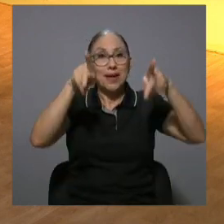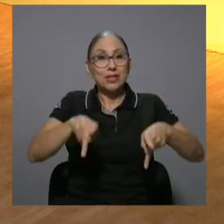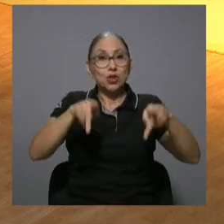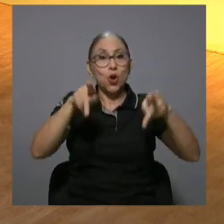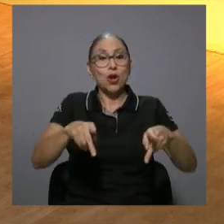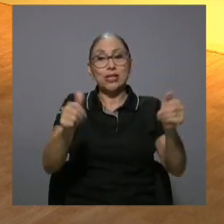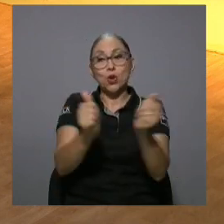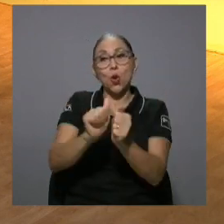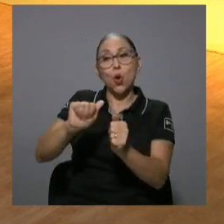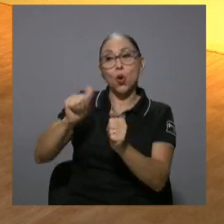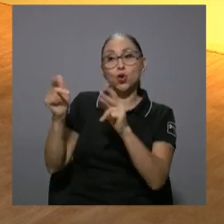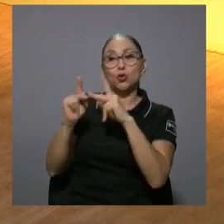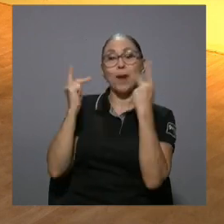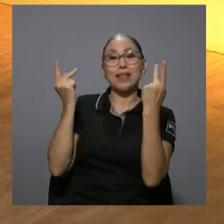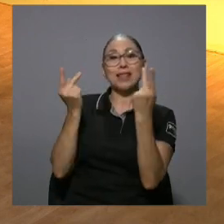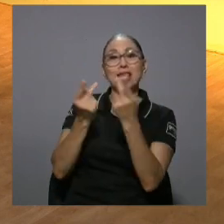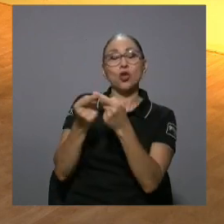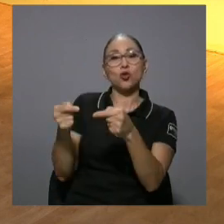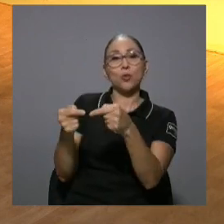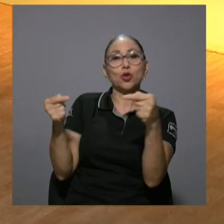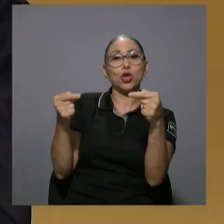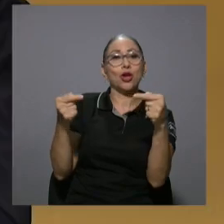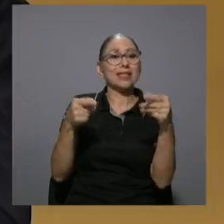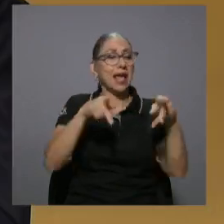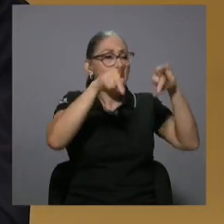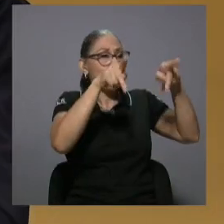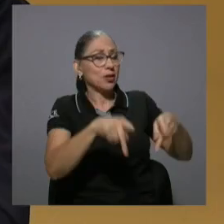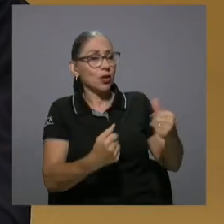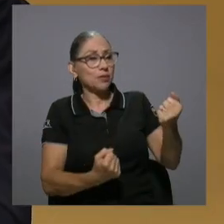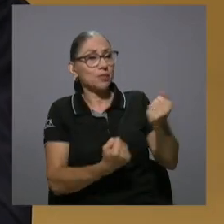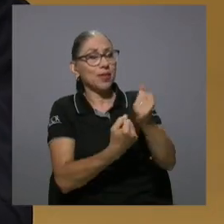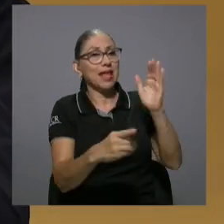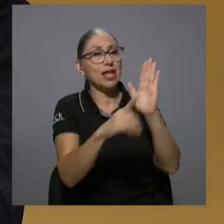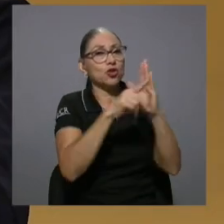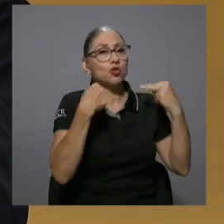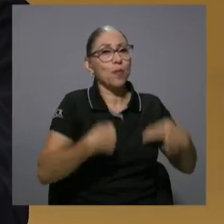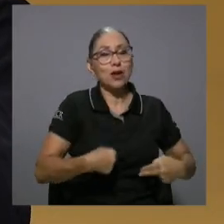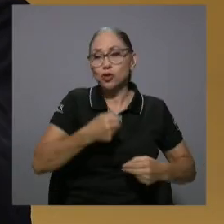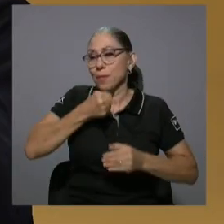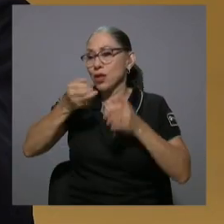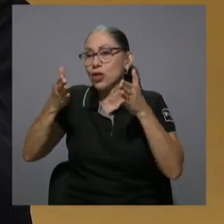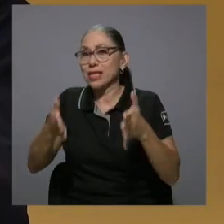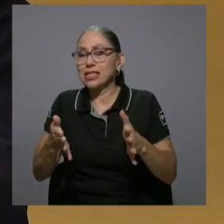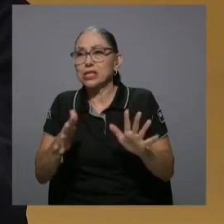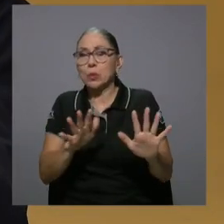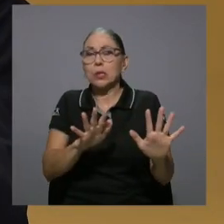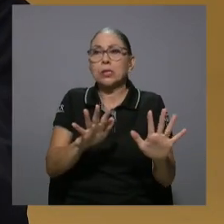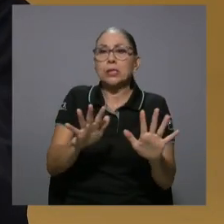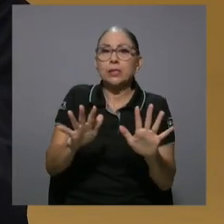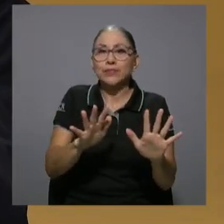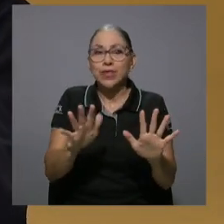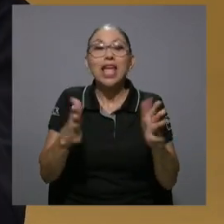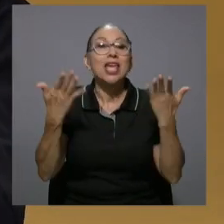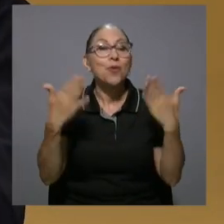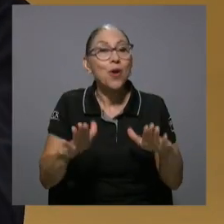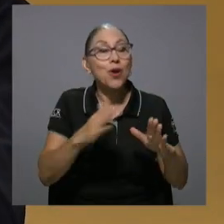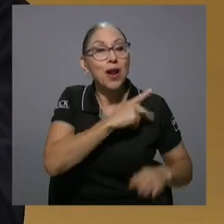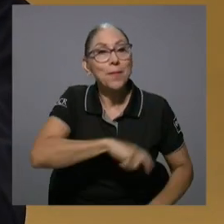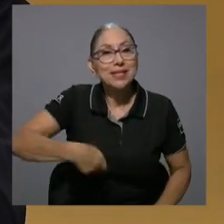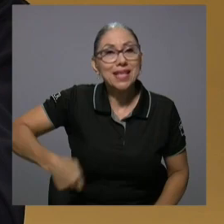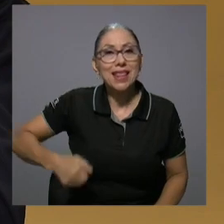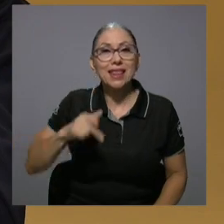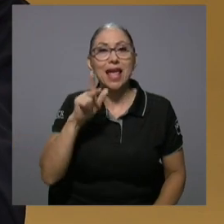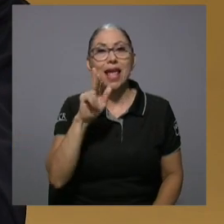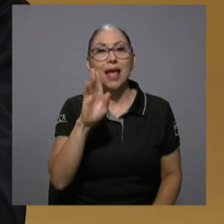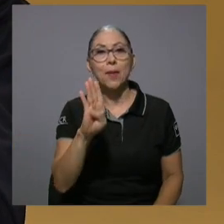partidos opositores y de los militantes de derechos humanos, de los periodistas, etc. Y bueno, y Bukele arrasó de una manera que ya